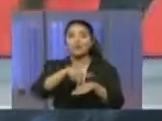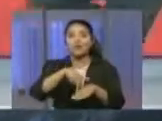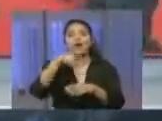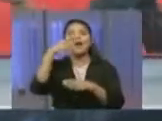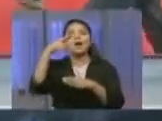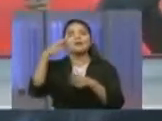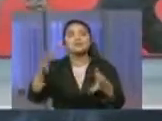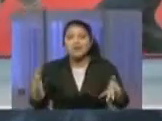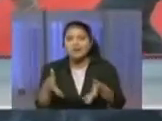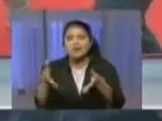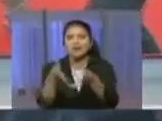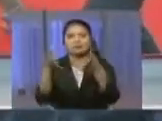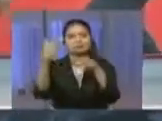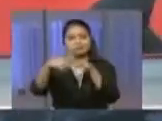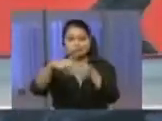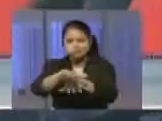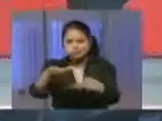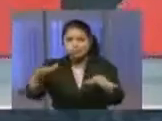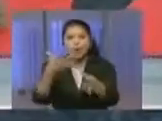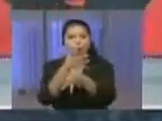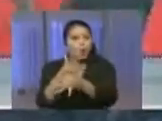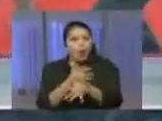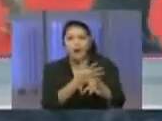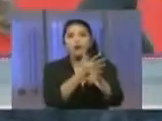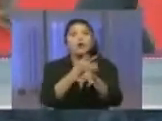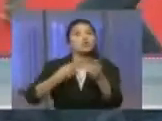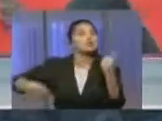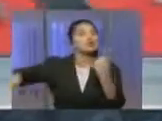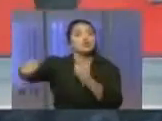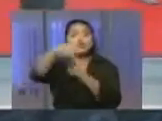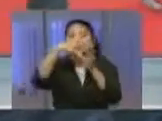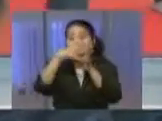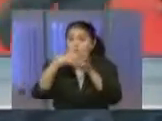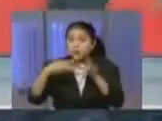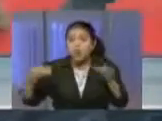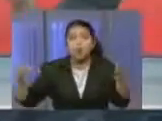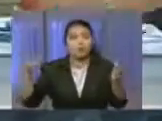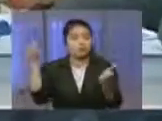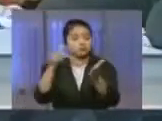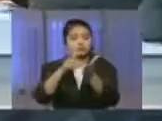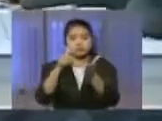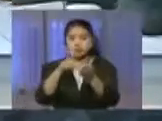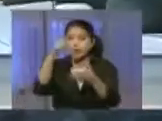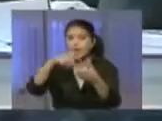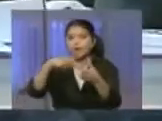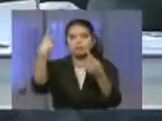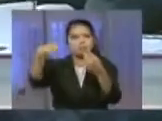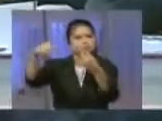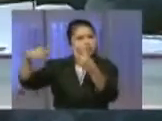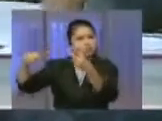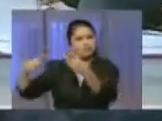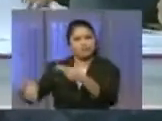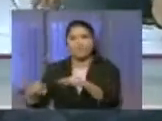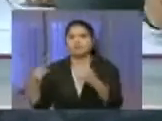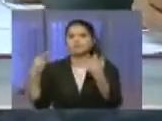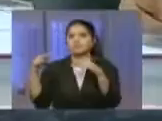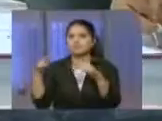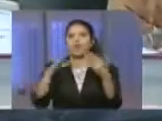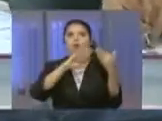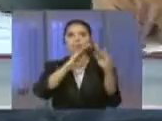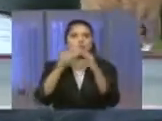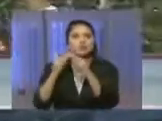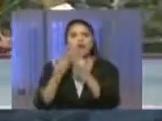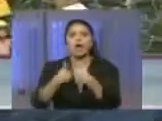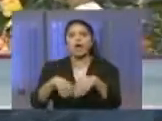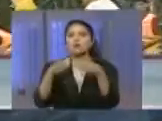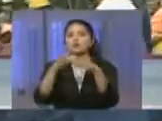recreación donde nos incorporemos todos los recreadores y recreadoras de diferentes etapas comunitarios el movimiento